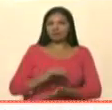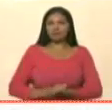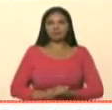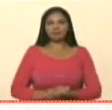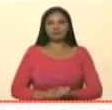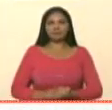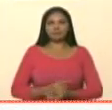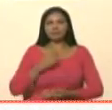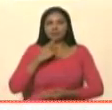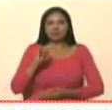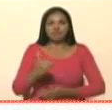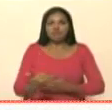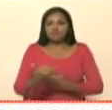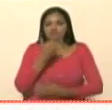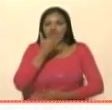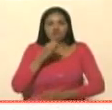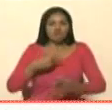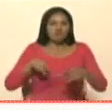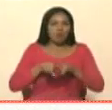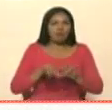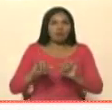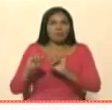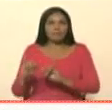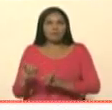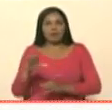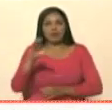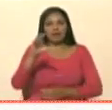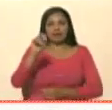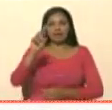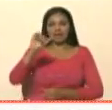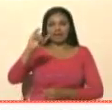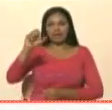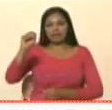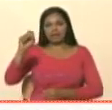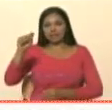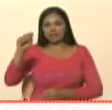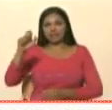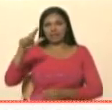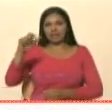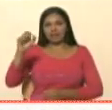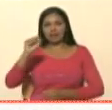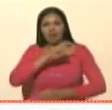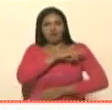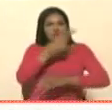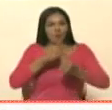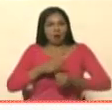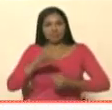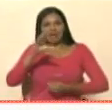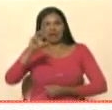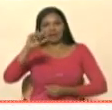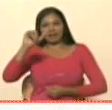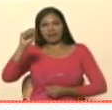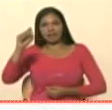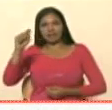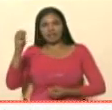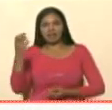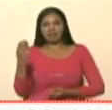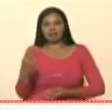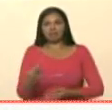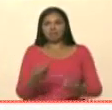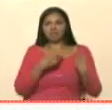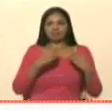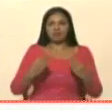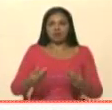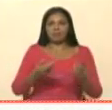han fallado a favor de Cristales y le han dado el poder a Cristales para embargar la